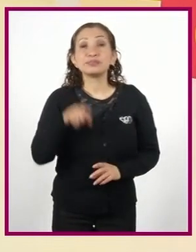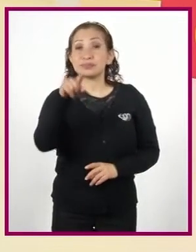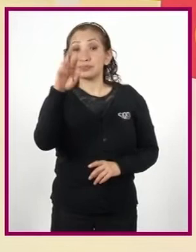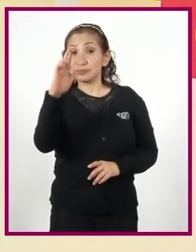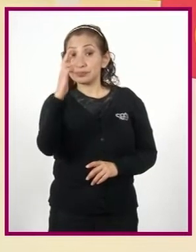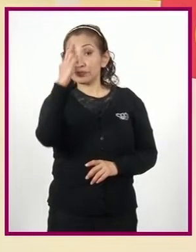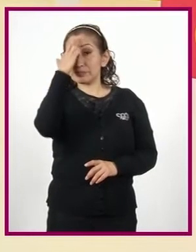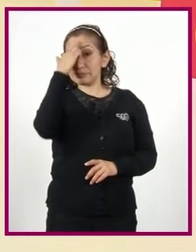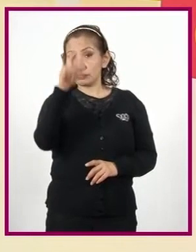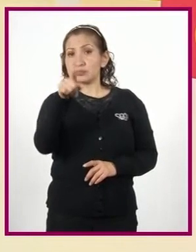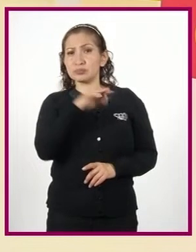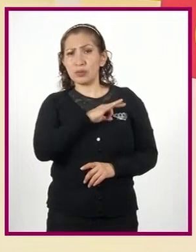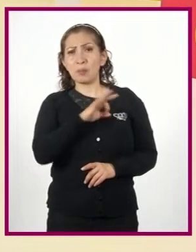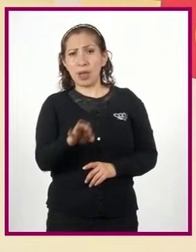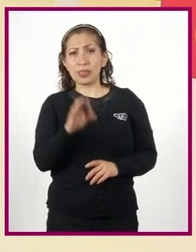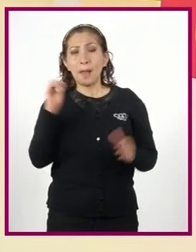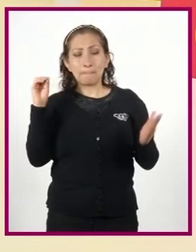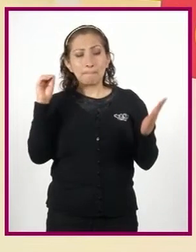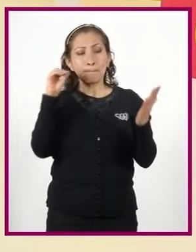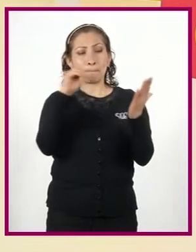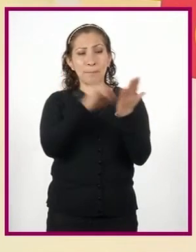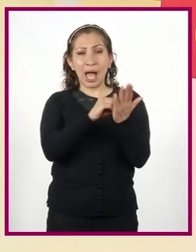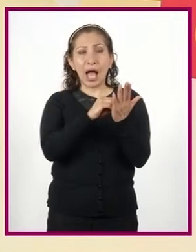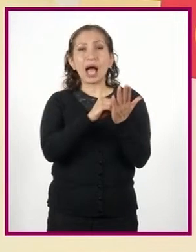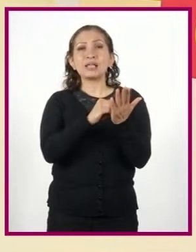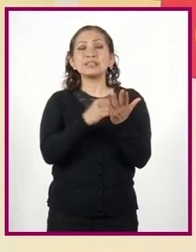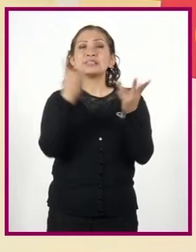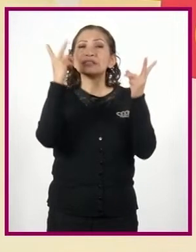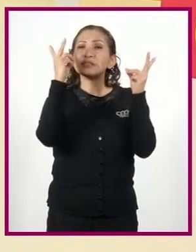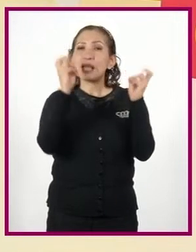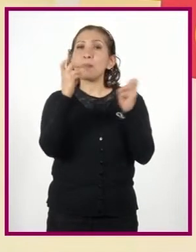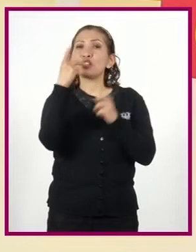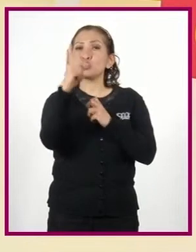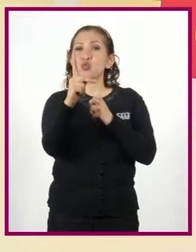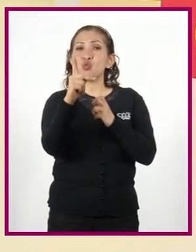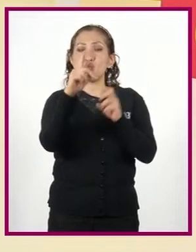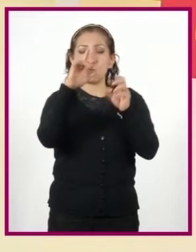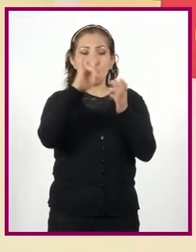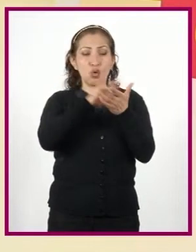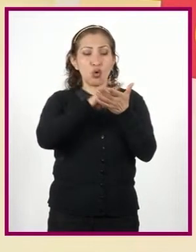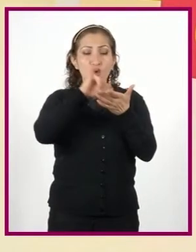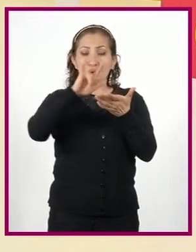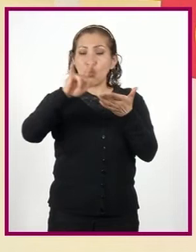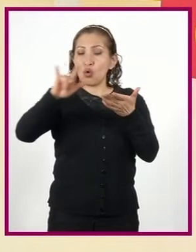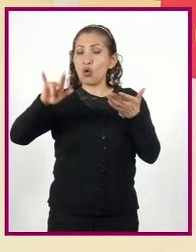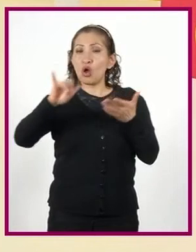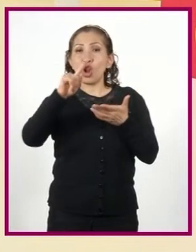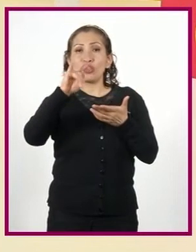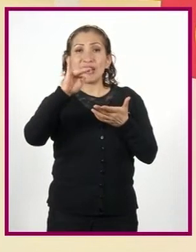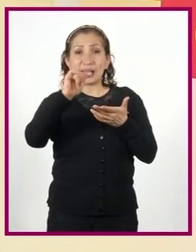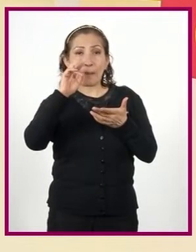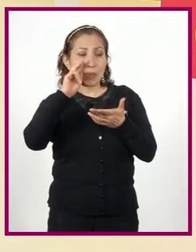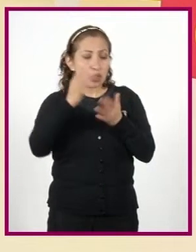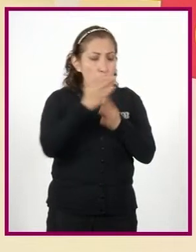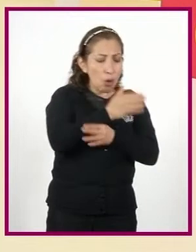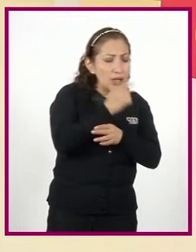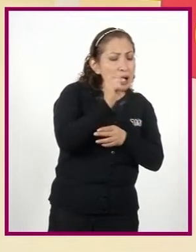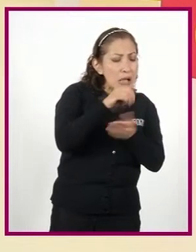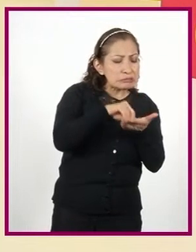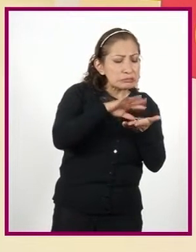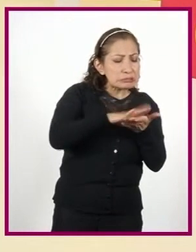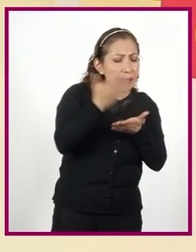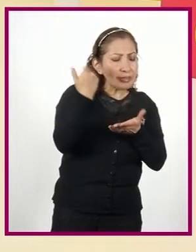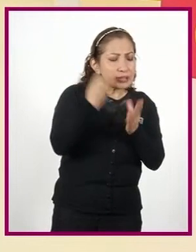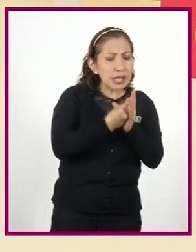Recuerden que pueden complementar el contenido de su lotería consultando sus apuntes o bien